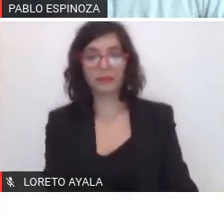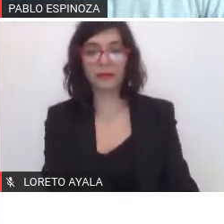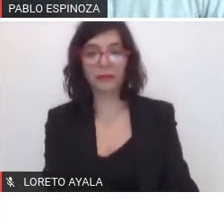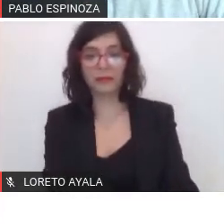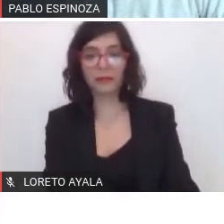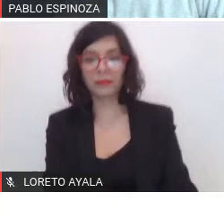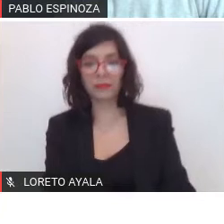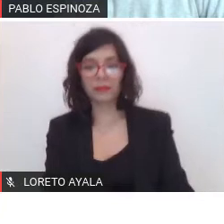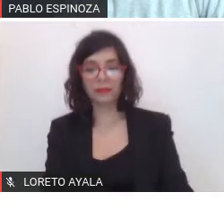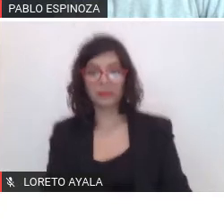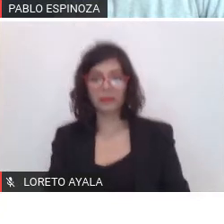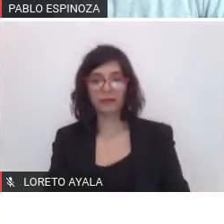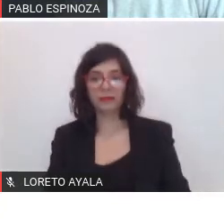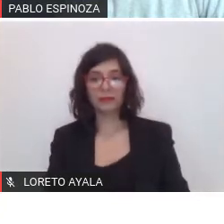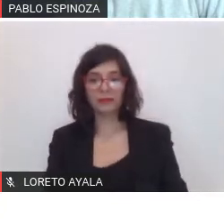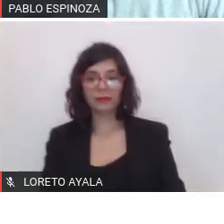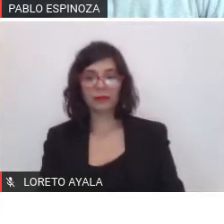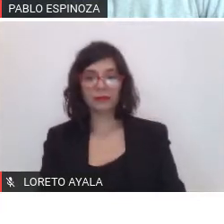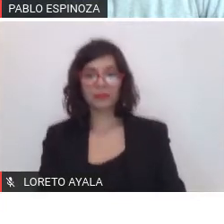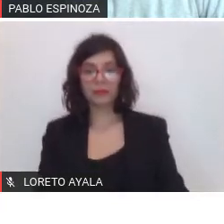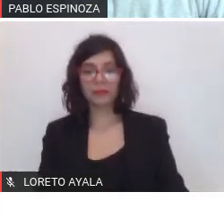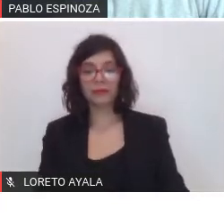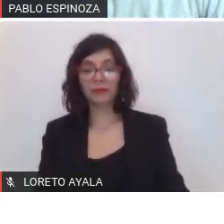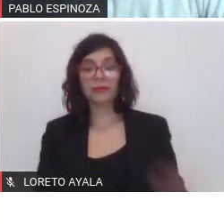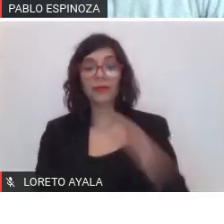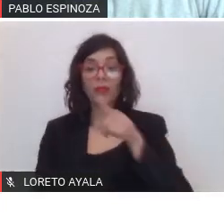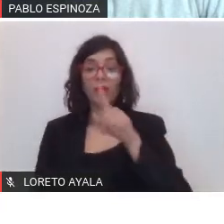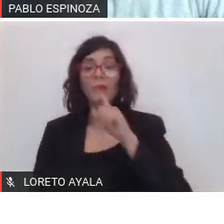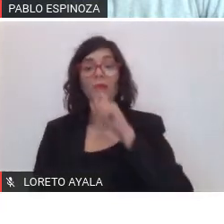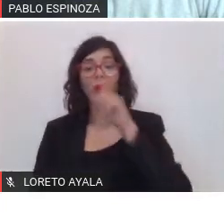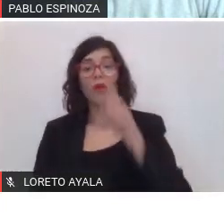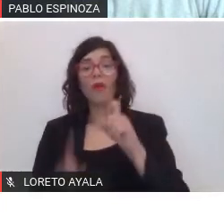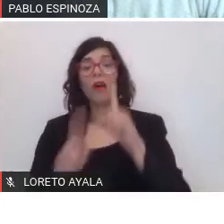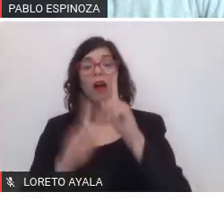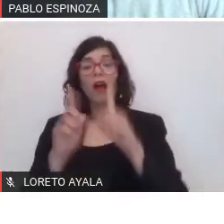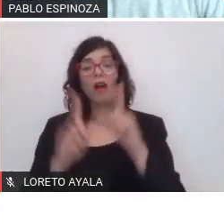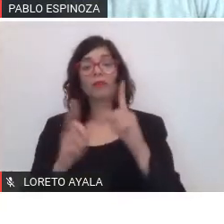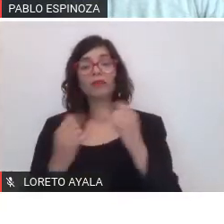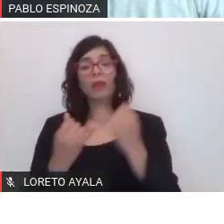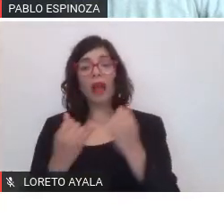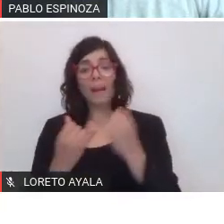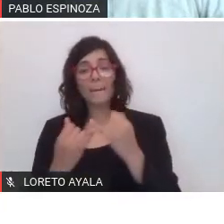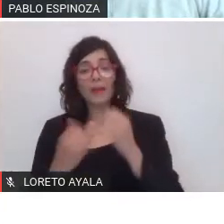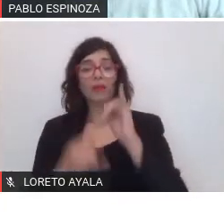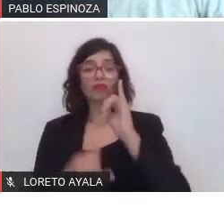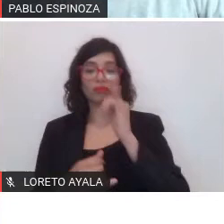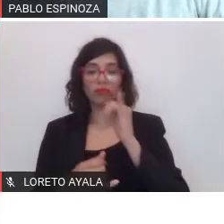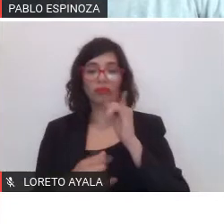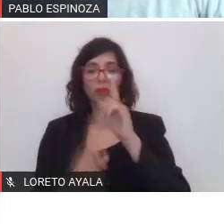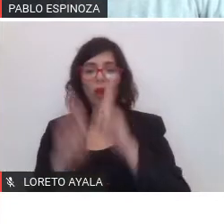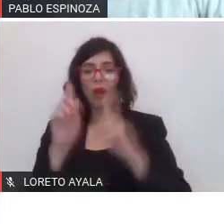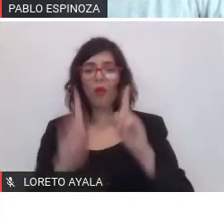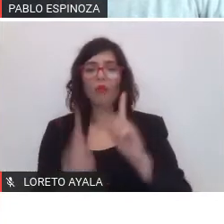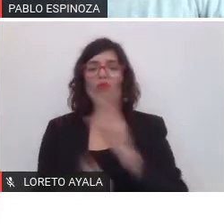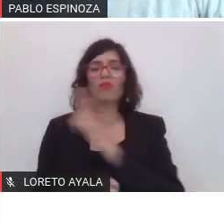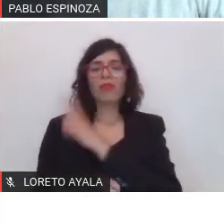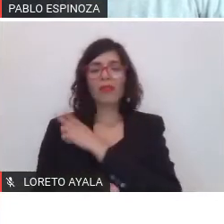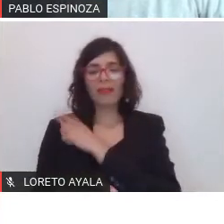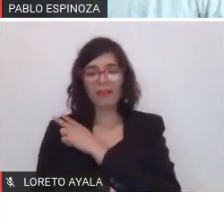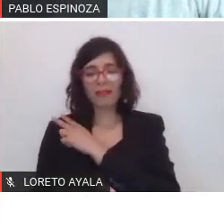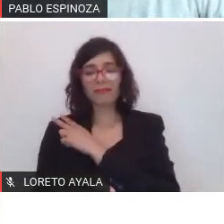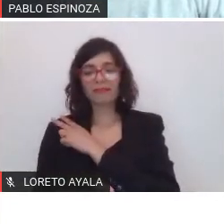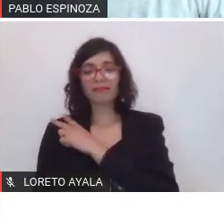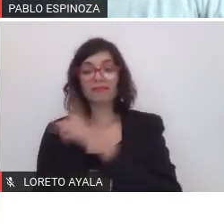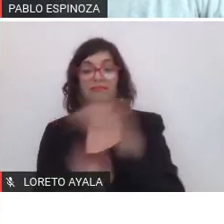hay un grupo de amigos que han sido jefes, que son jefes ahora, que establecen que la educación